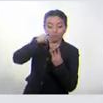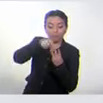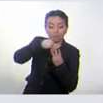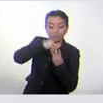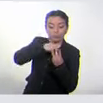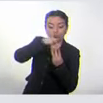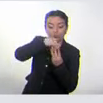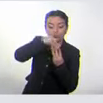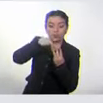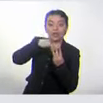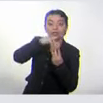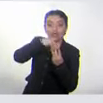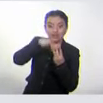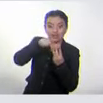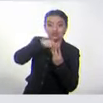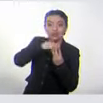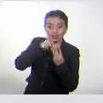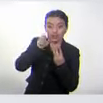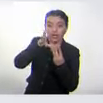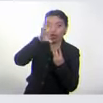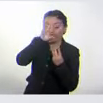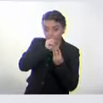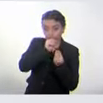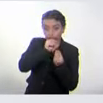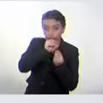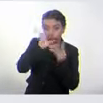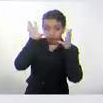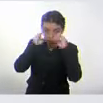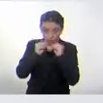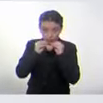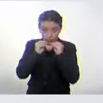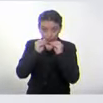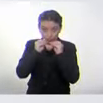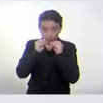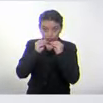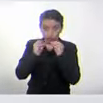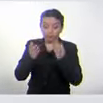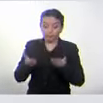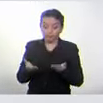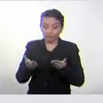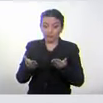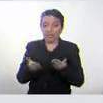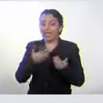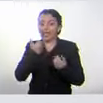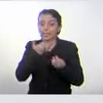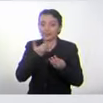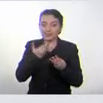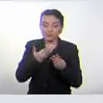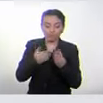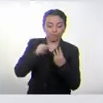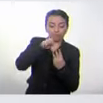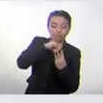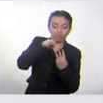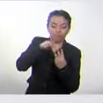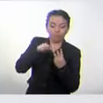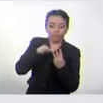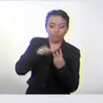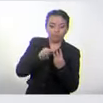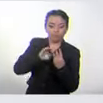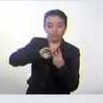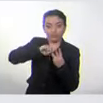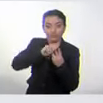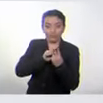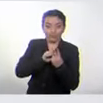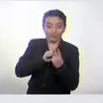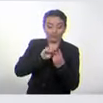2 LED. ¿Qué pasaría si en lugar de remover el verde, remuevo el amarillo? Noten